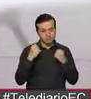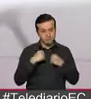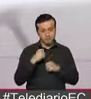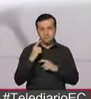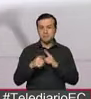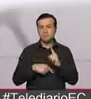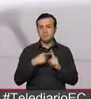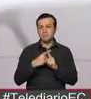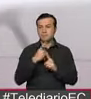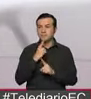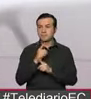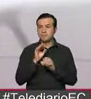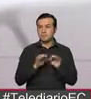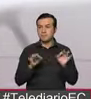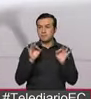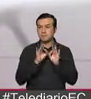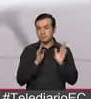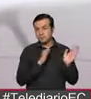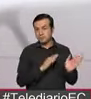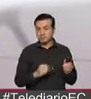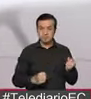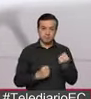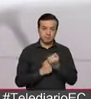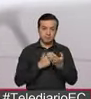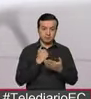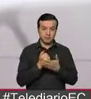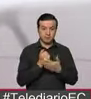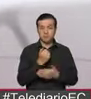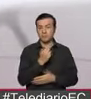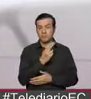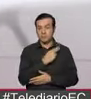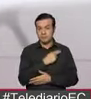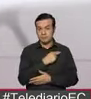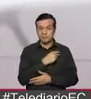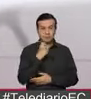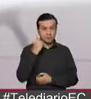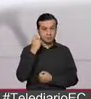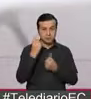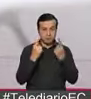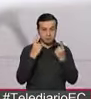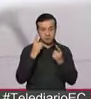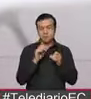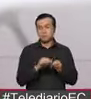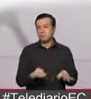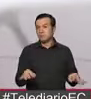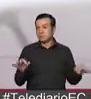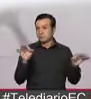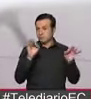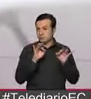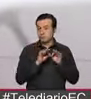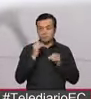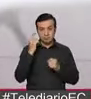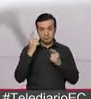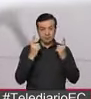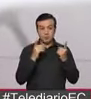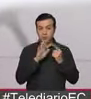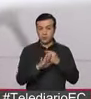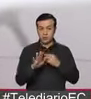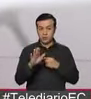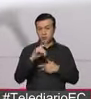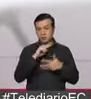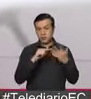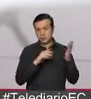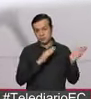también es fundamental porque el aporte de la academia para entender los fenómenos son fundamentales y entenderlos desde su causalidad